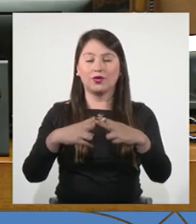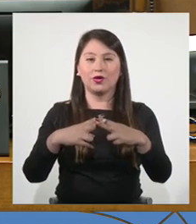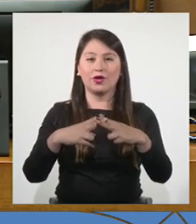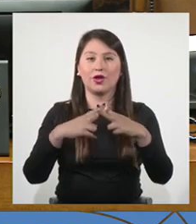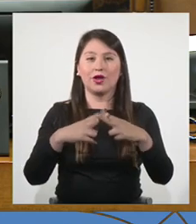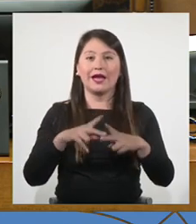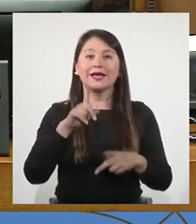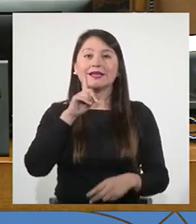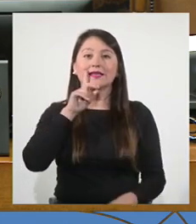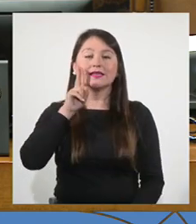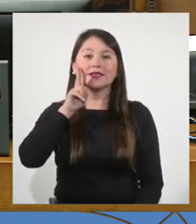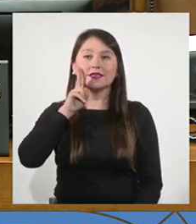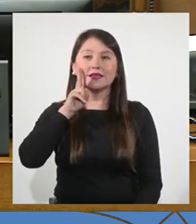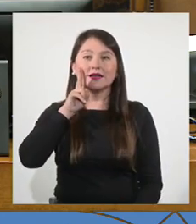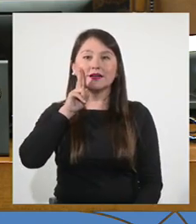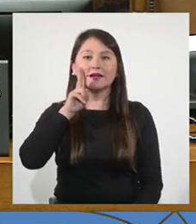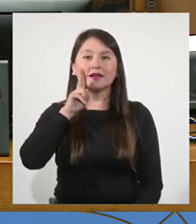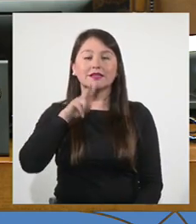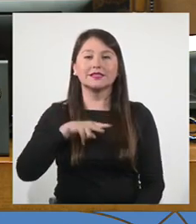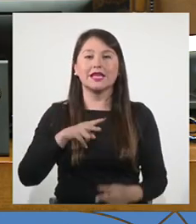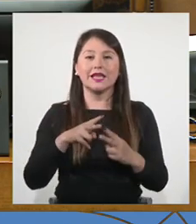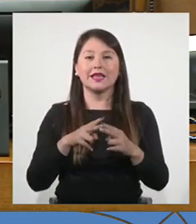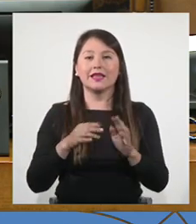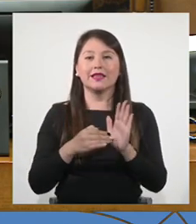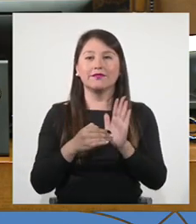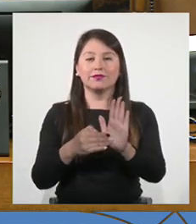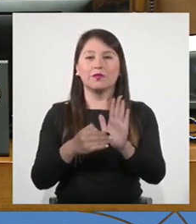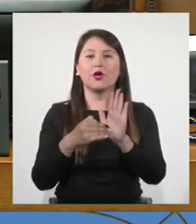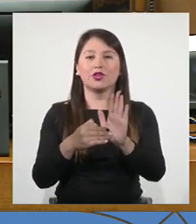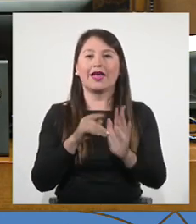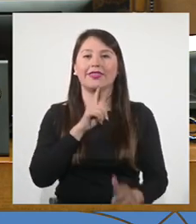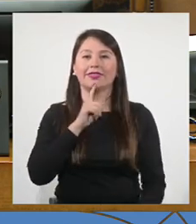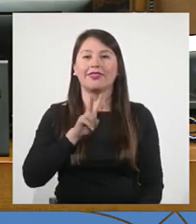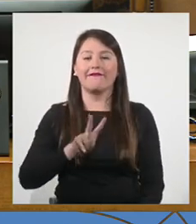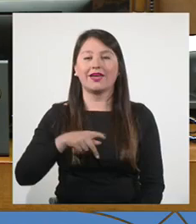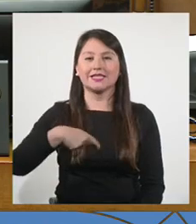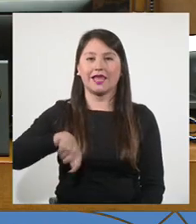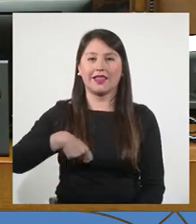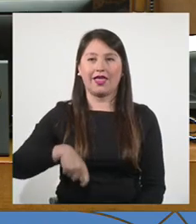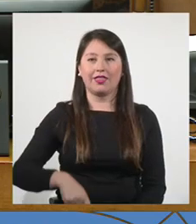sin transmisión del canal de TV Senado. Por eso acá.